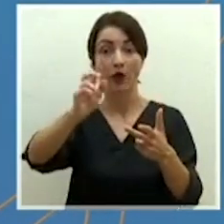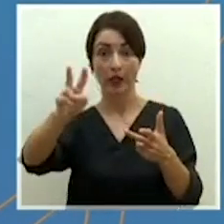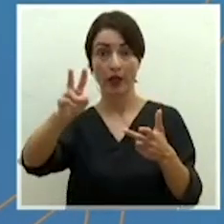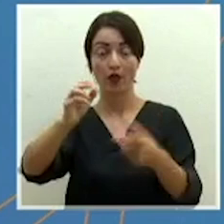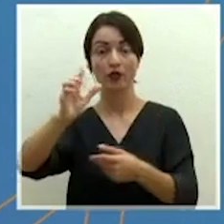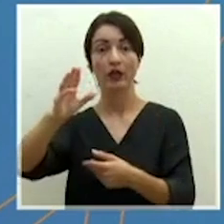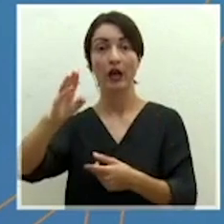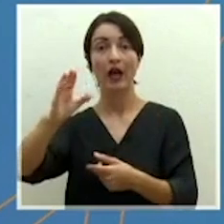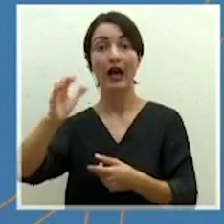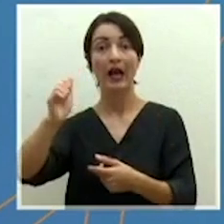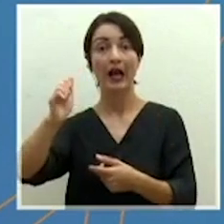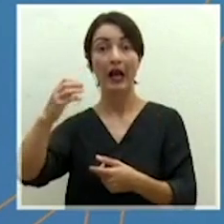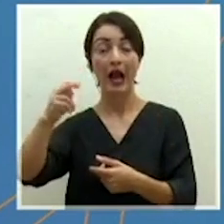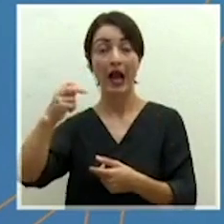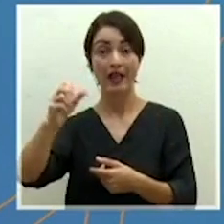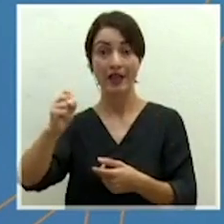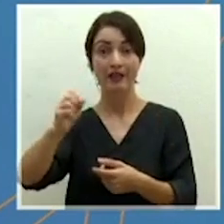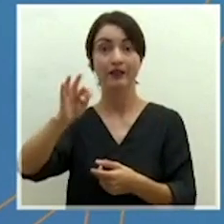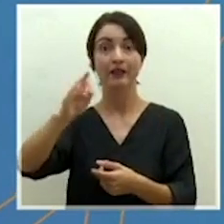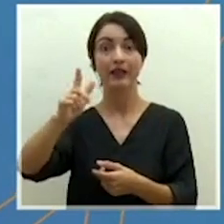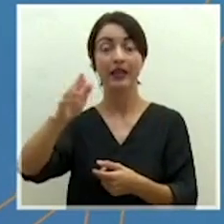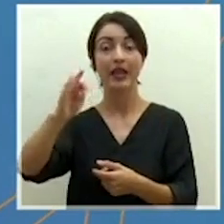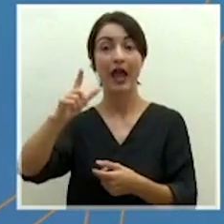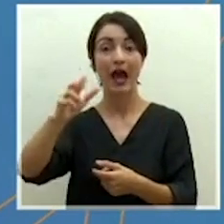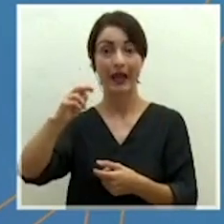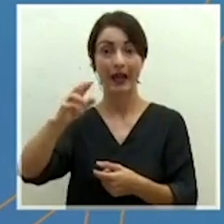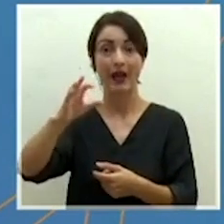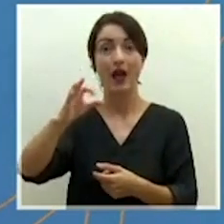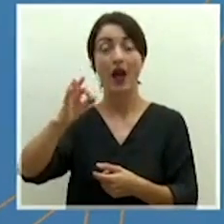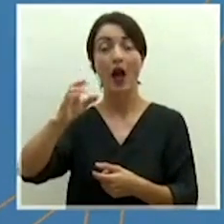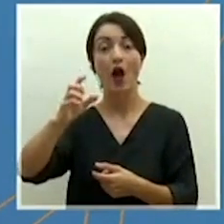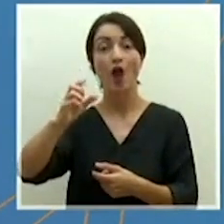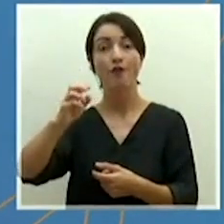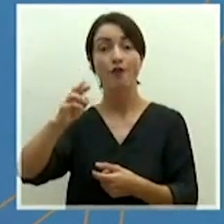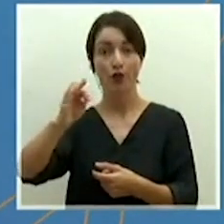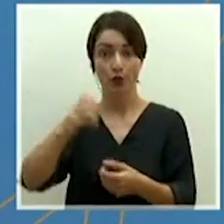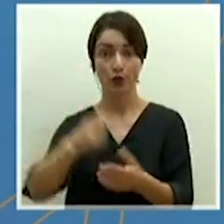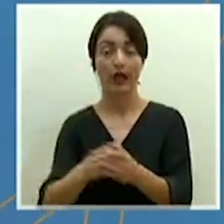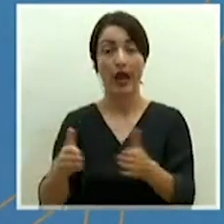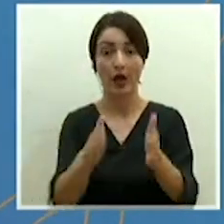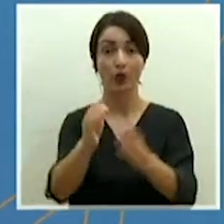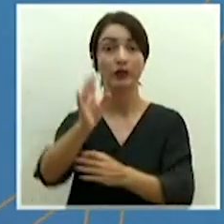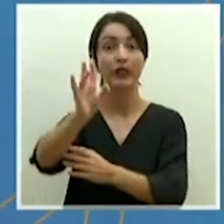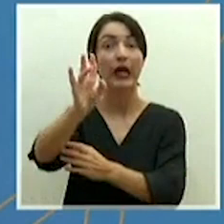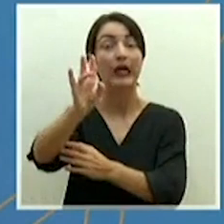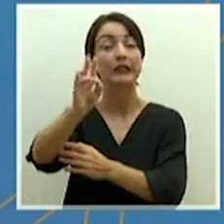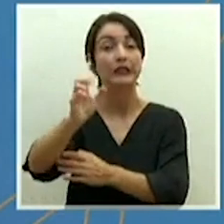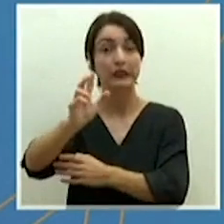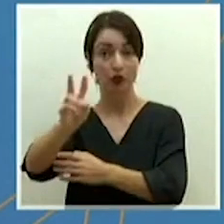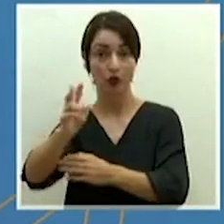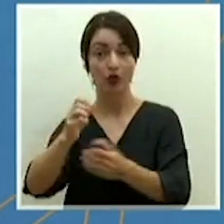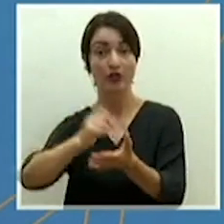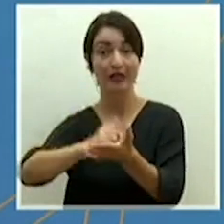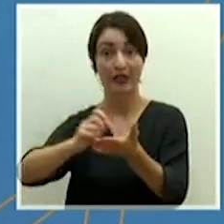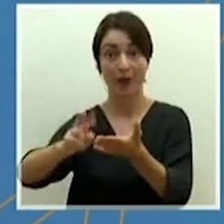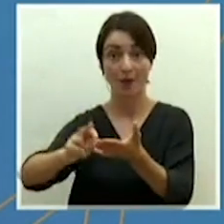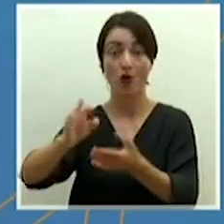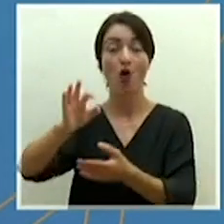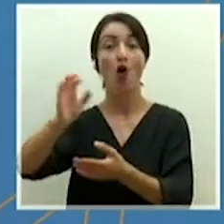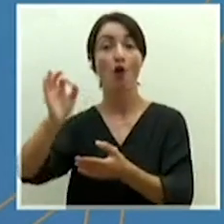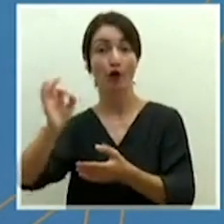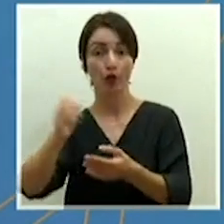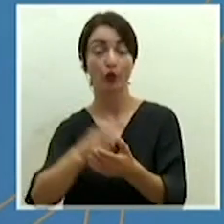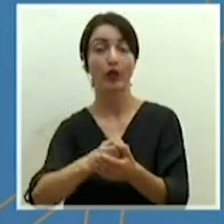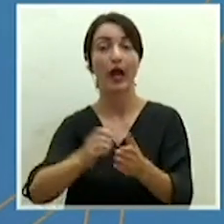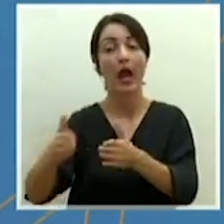Cañas, Tilarán, La Fortuna. La ruta 702, San Ramón, La Fortuna. La ruta